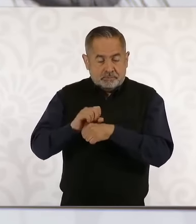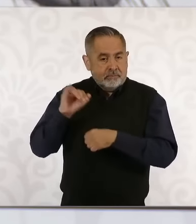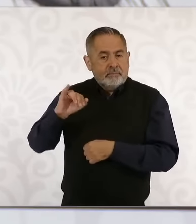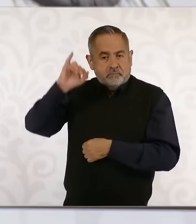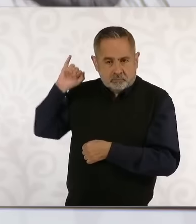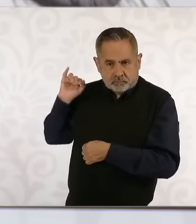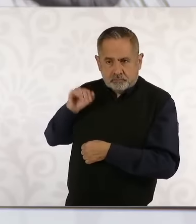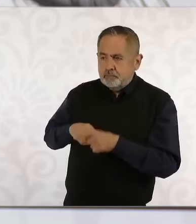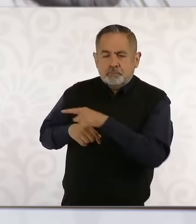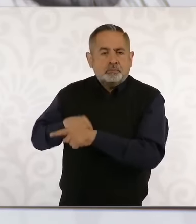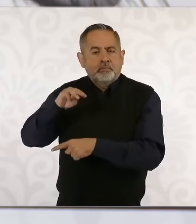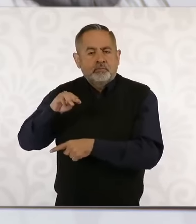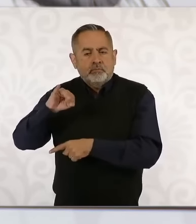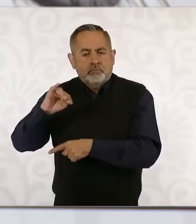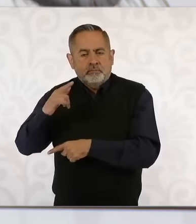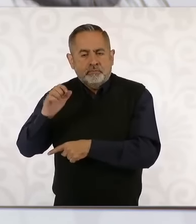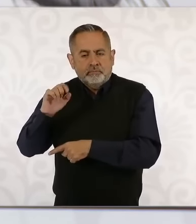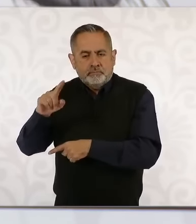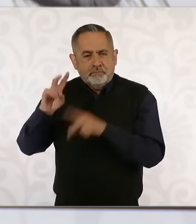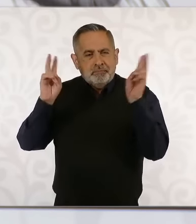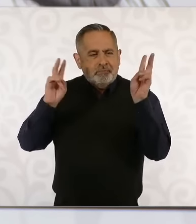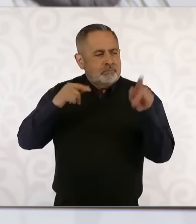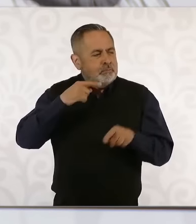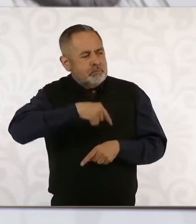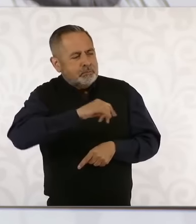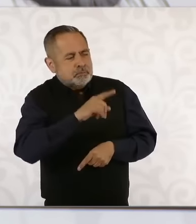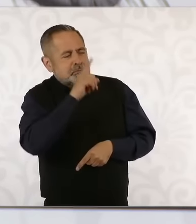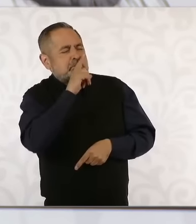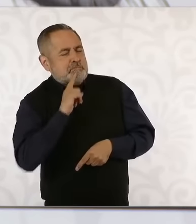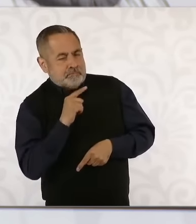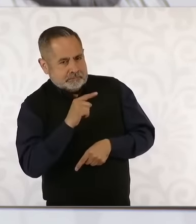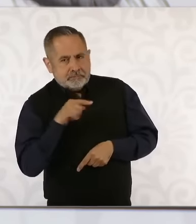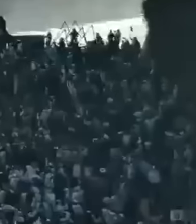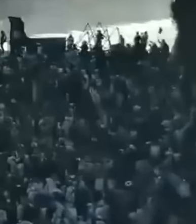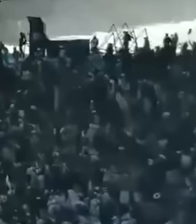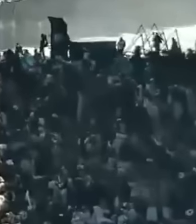Infodemia Miguel Elorza estuvo aquí y dio un panorama muy amplio